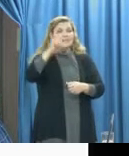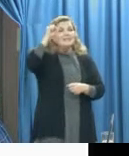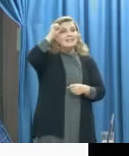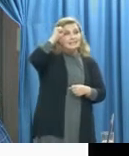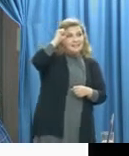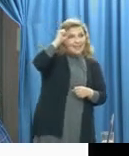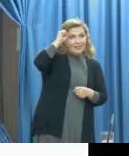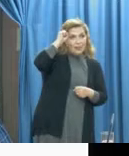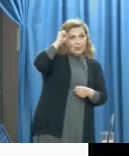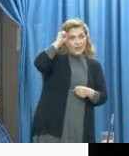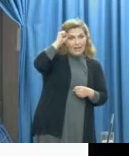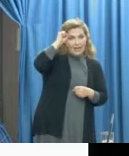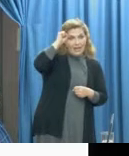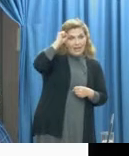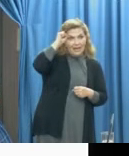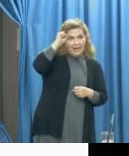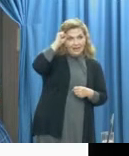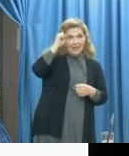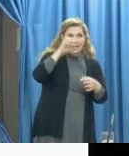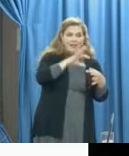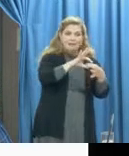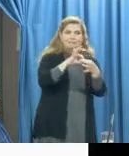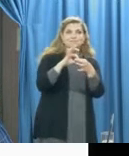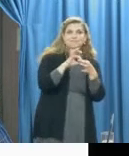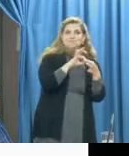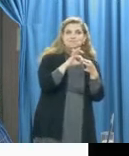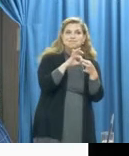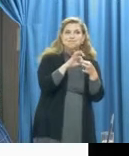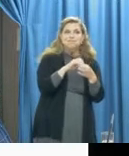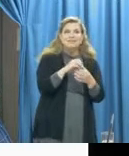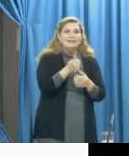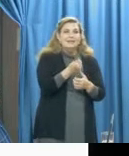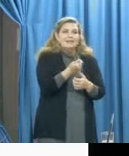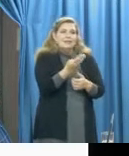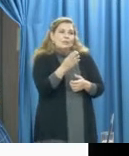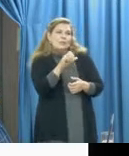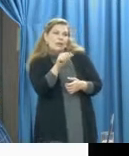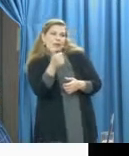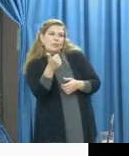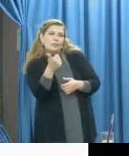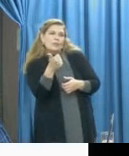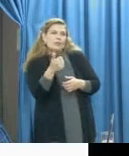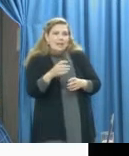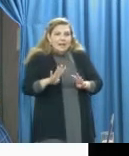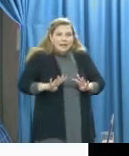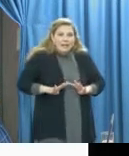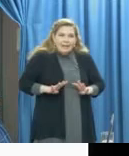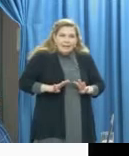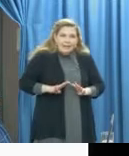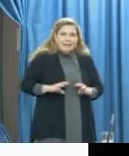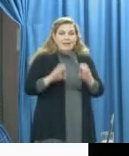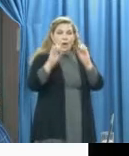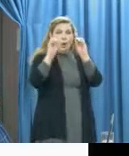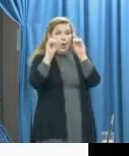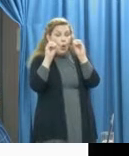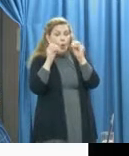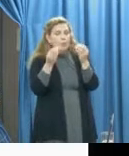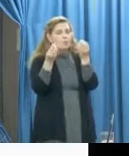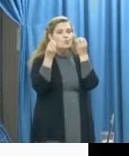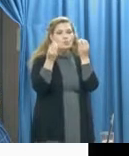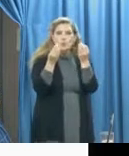sindrómica, que está asociada con alguna otra característica clínica o muchas